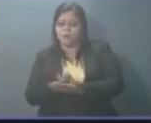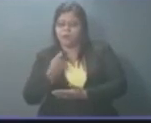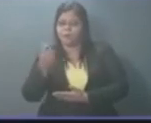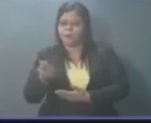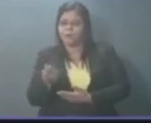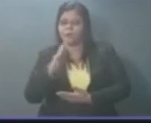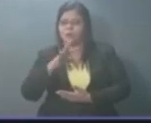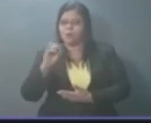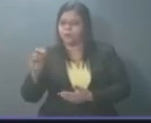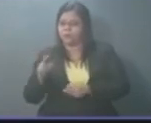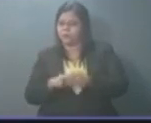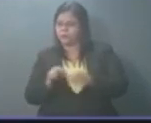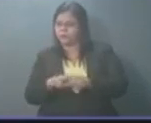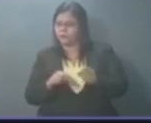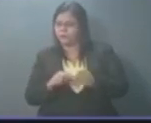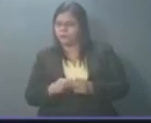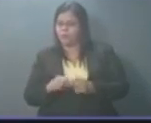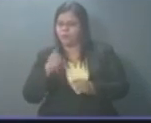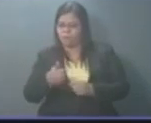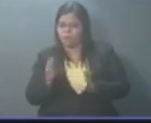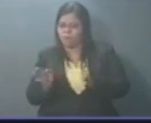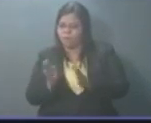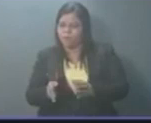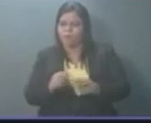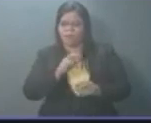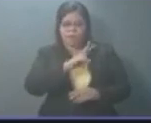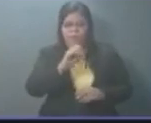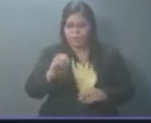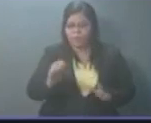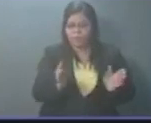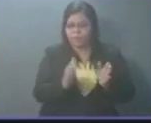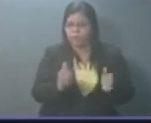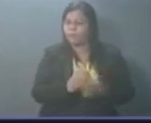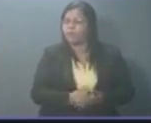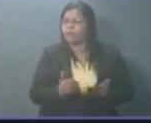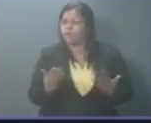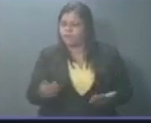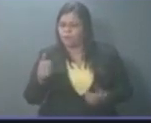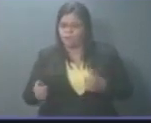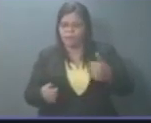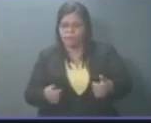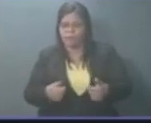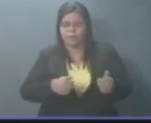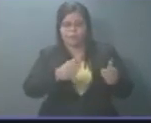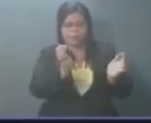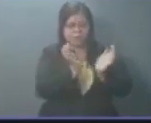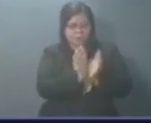de $400 por autobús y 200 por microbús para cada uno de los meses de